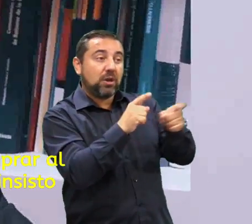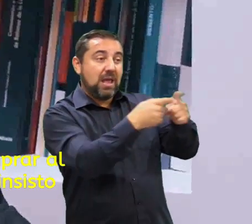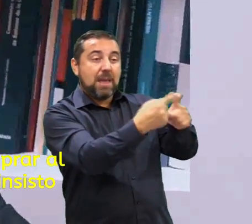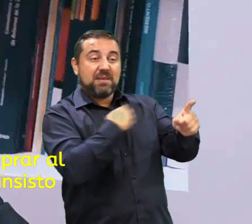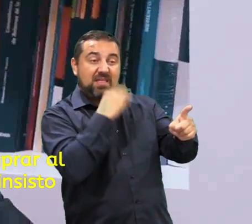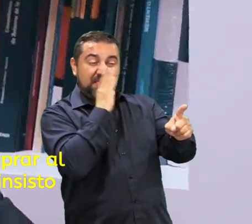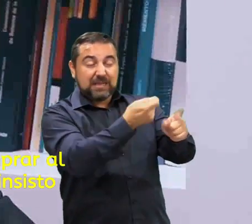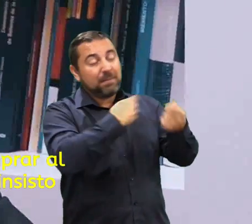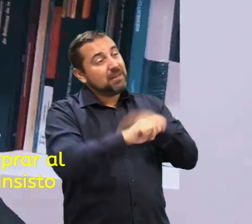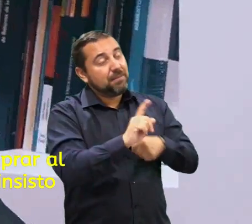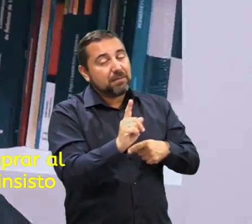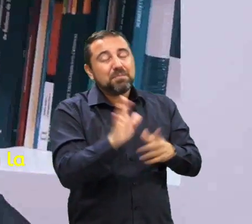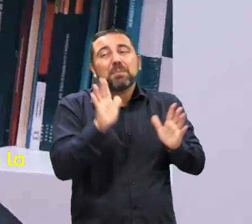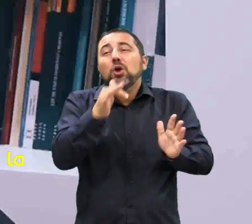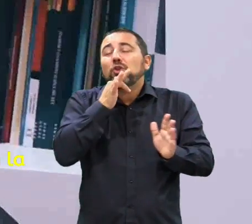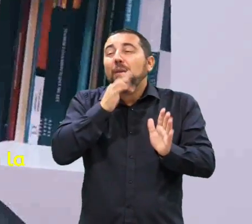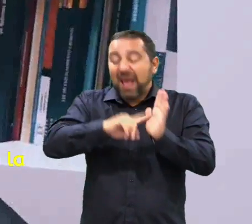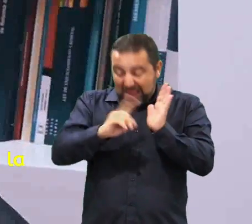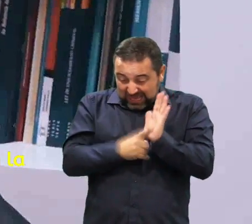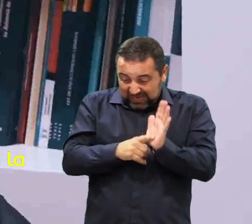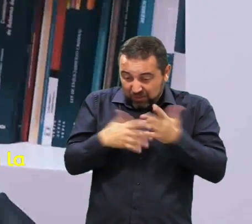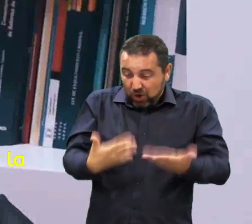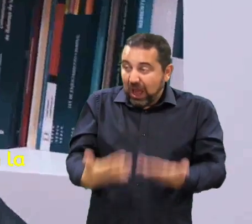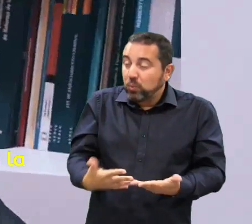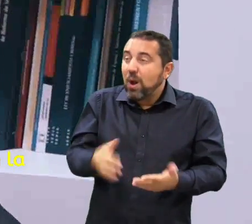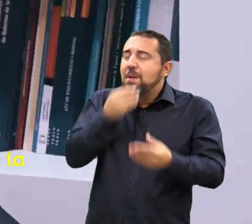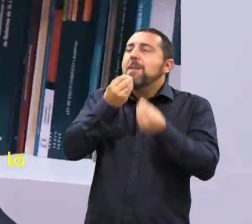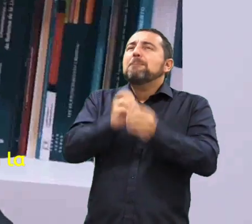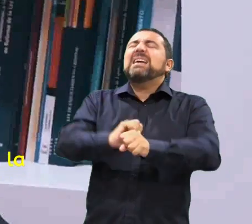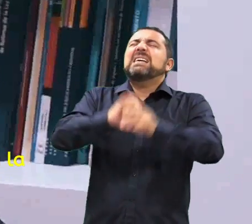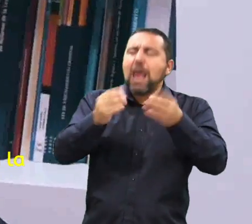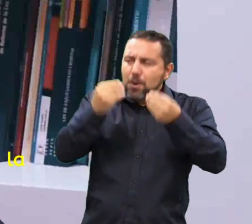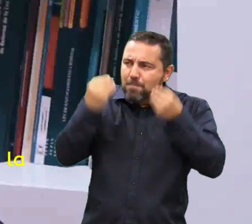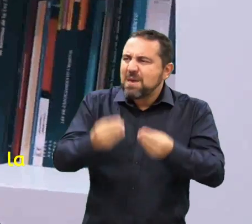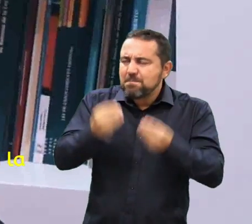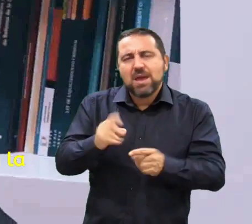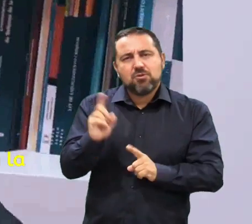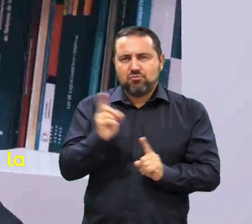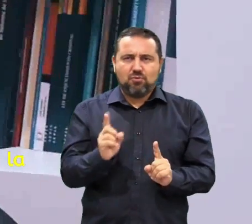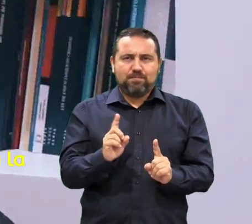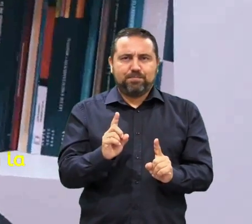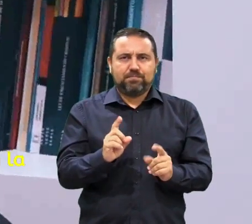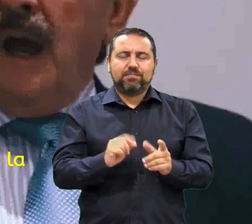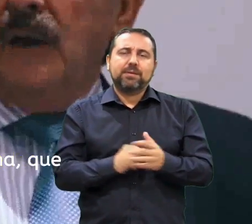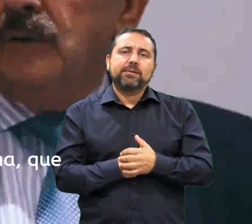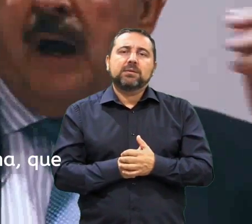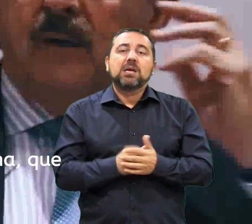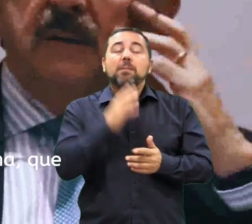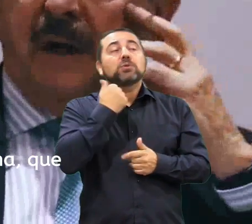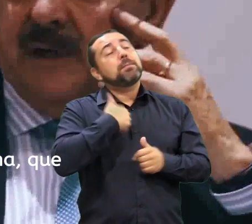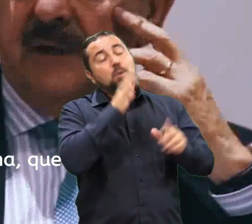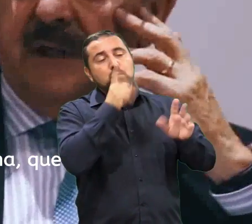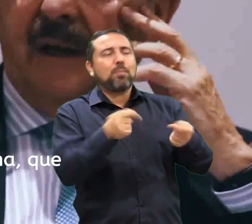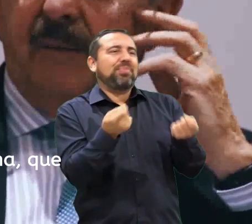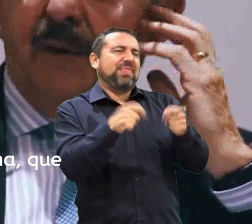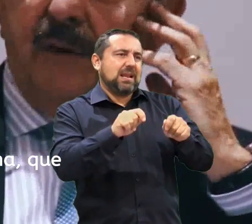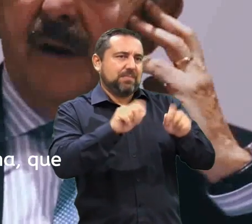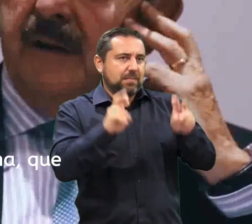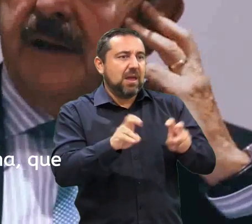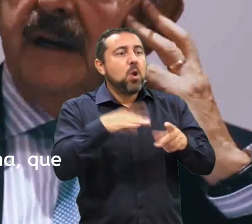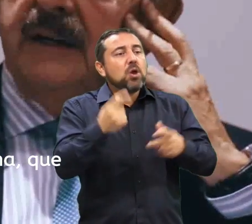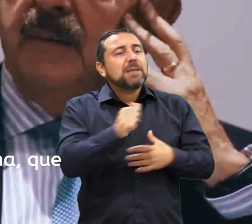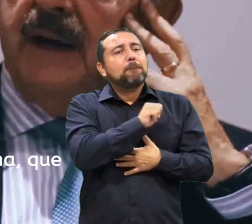De todas formas, insisto, no es un tema que esté bien resuelto en la legislación fiscal actual. Sí. Hay una última casuística